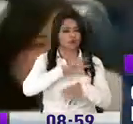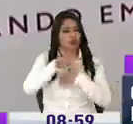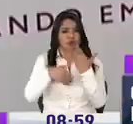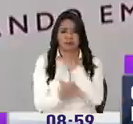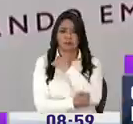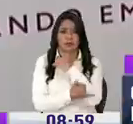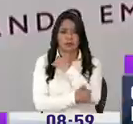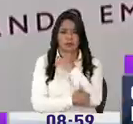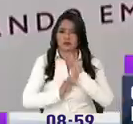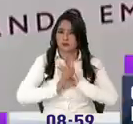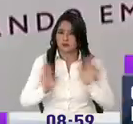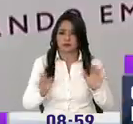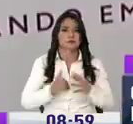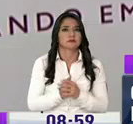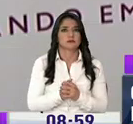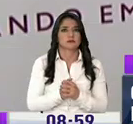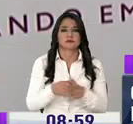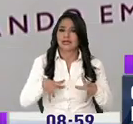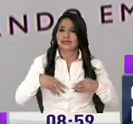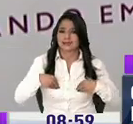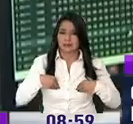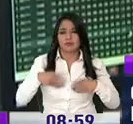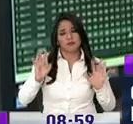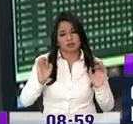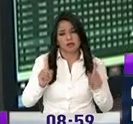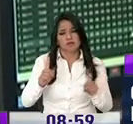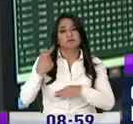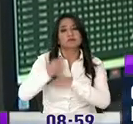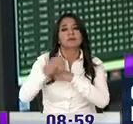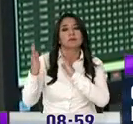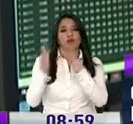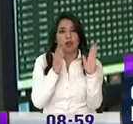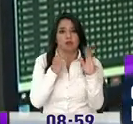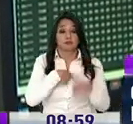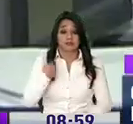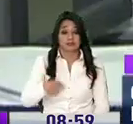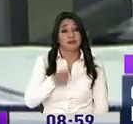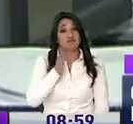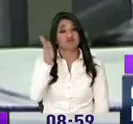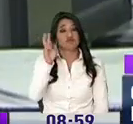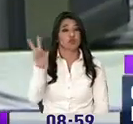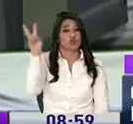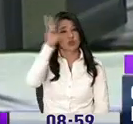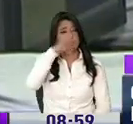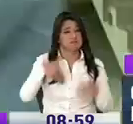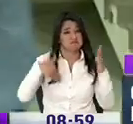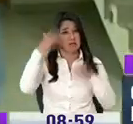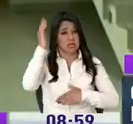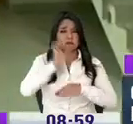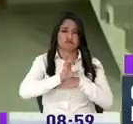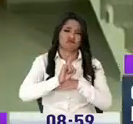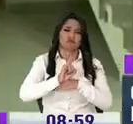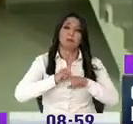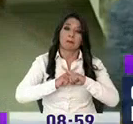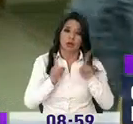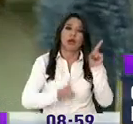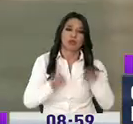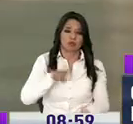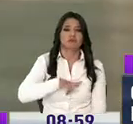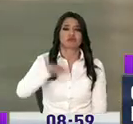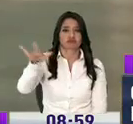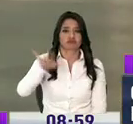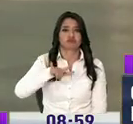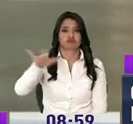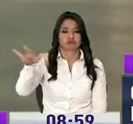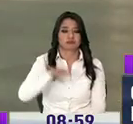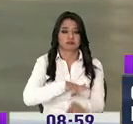respeta la disposición, es una medida transitoria. Aunque China no es un referente turístico alto para Ecuador, existieron vuelos que desde